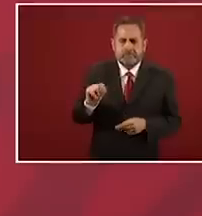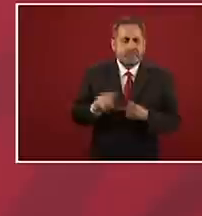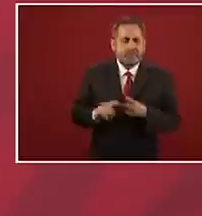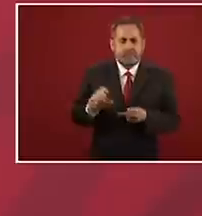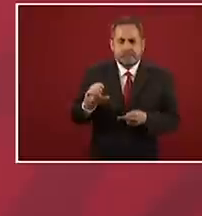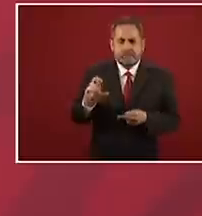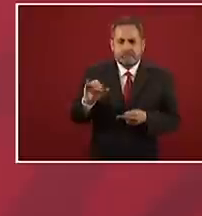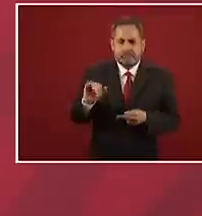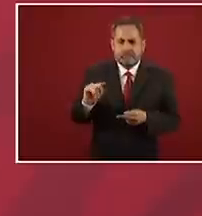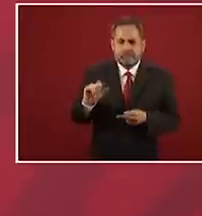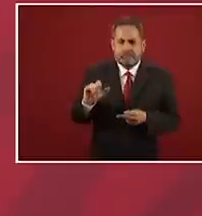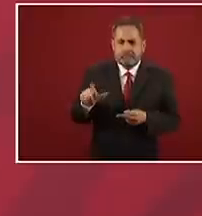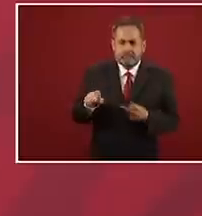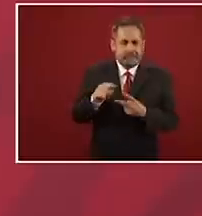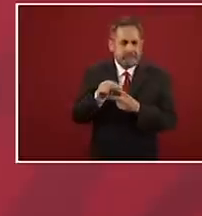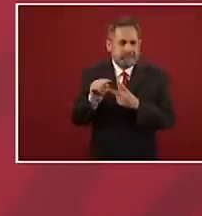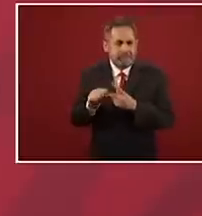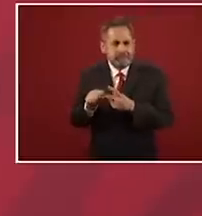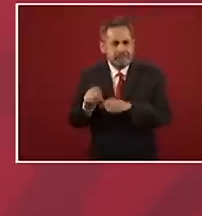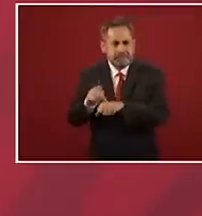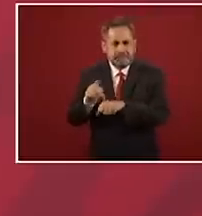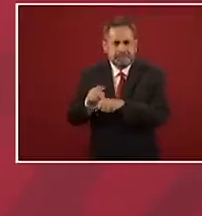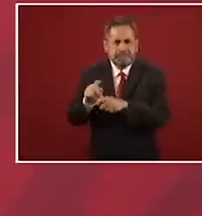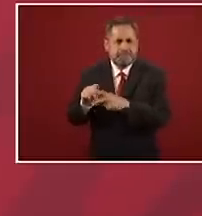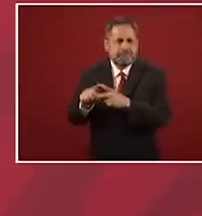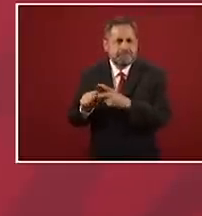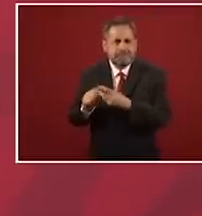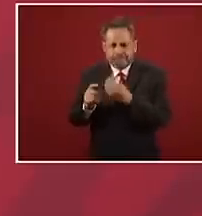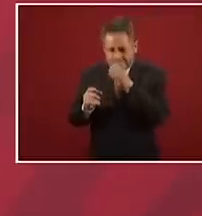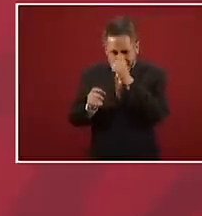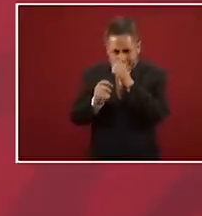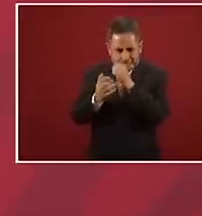cristal, todo lo que tiene que ver con